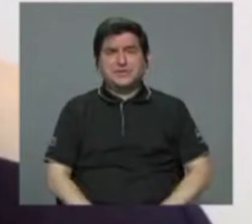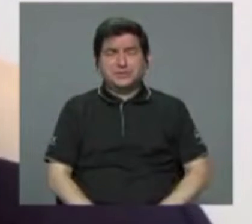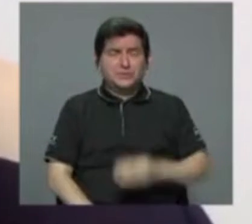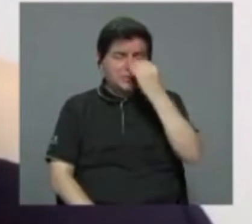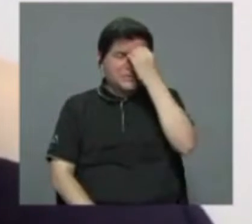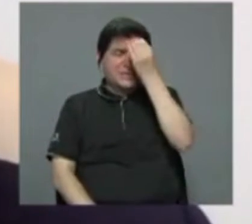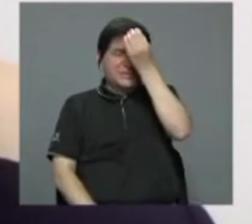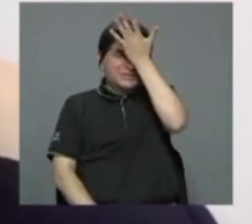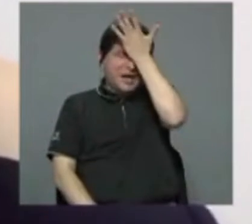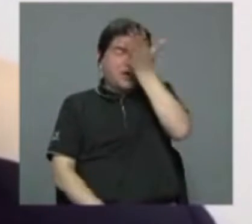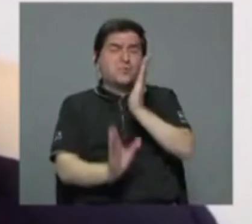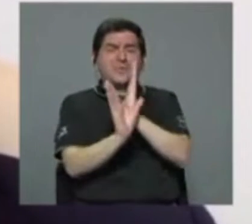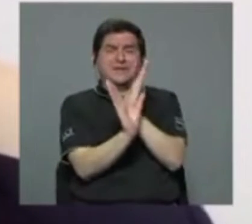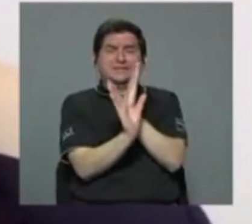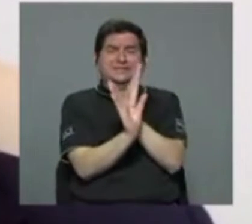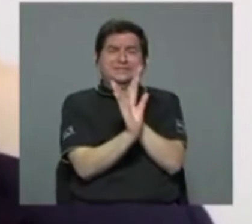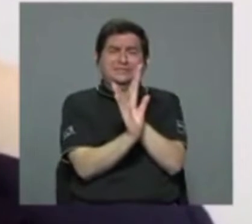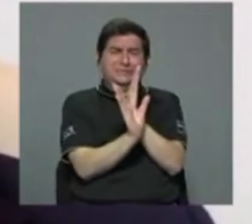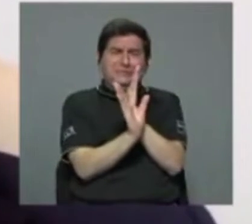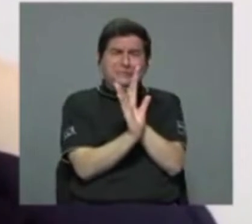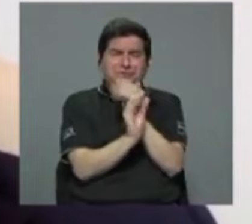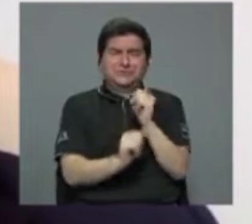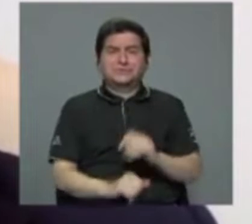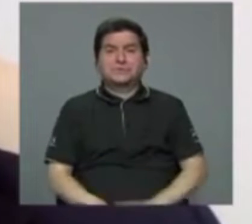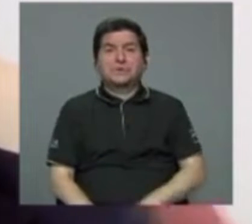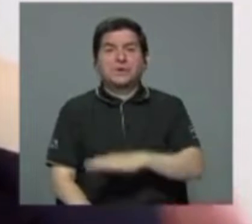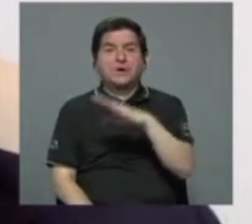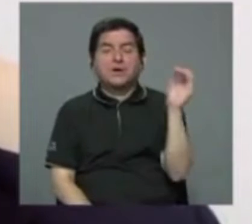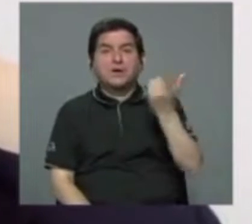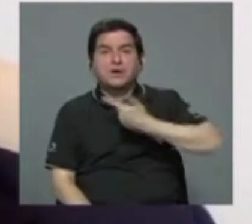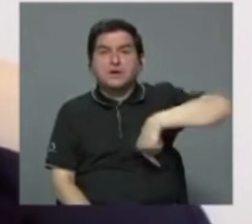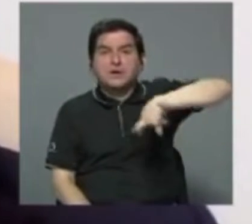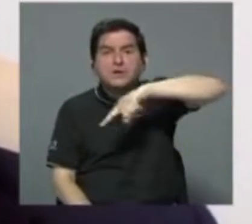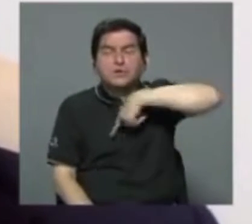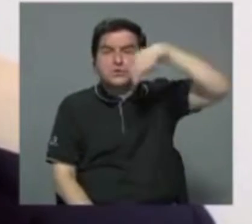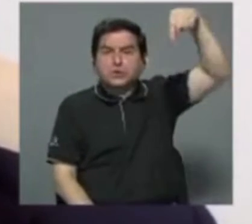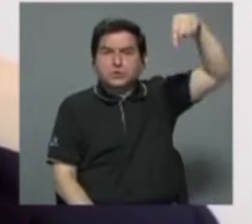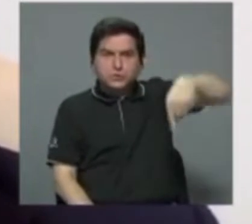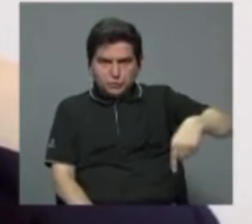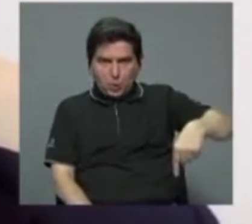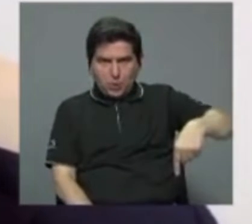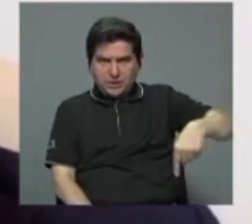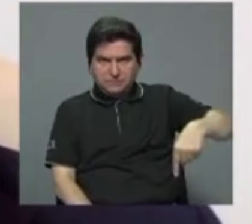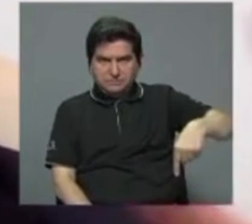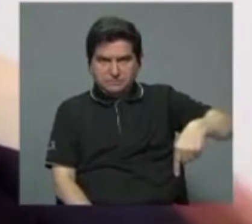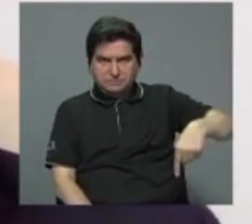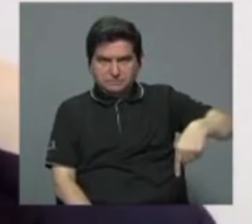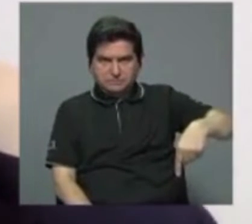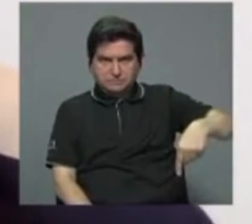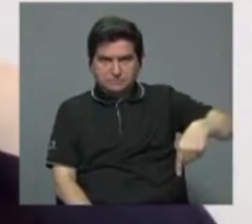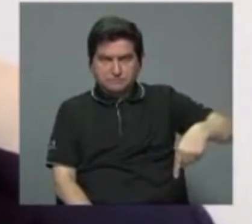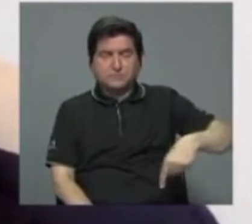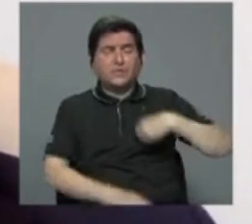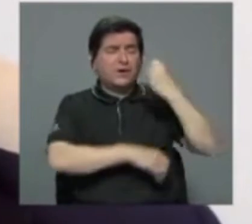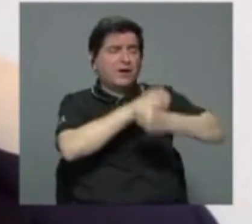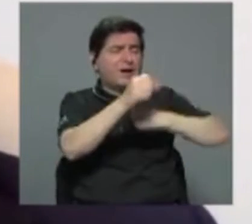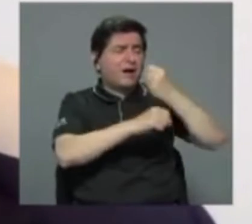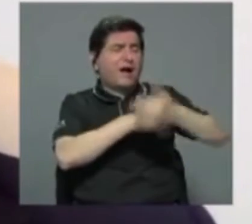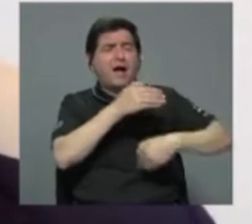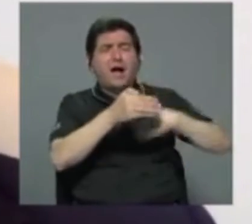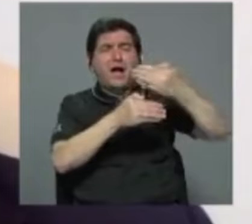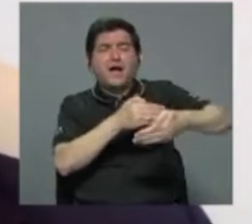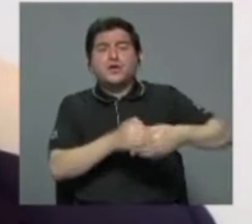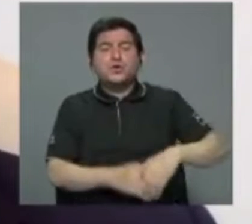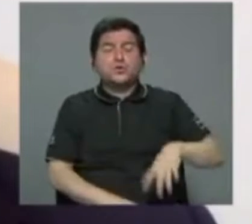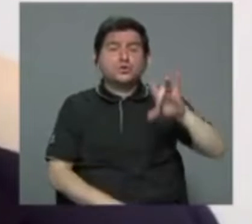traumas psicológicos, y cómo vemos hoy, muchos años después, 80